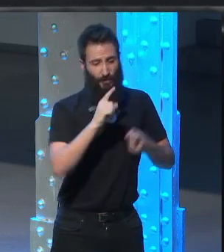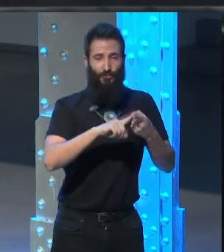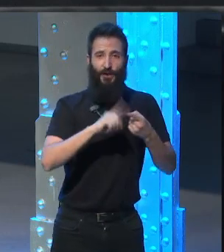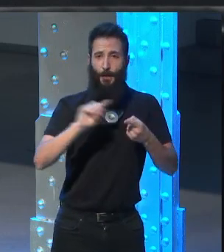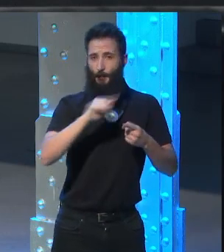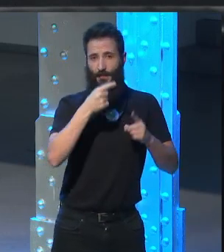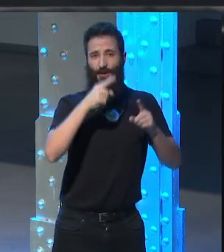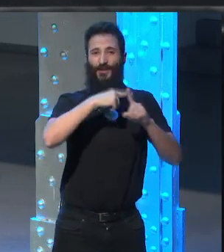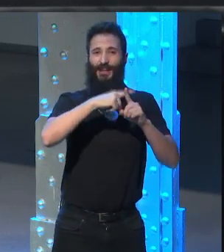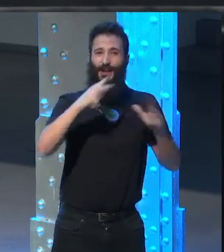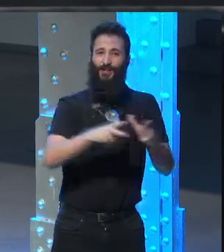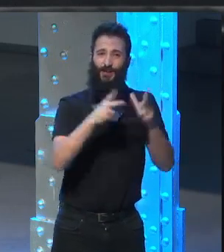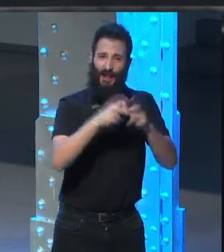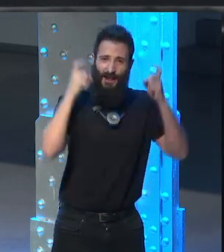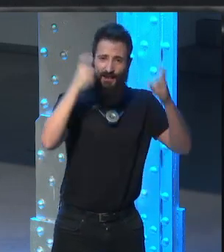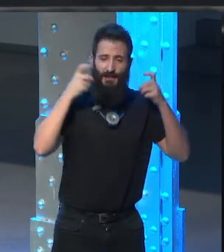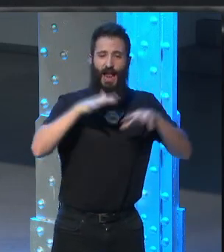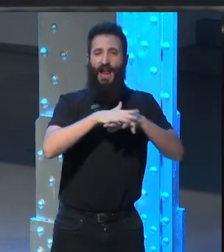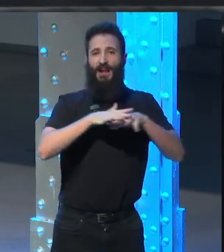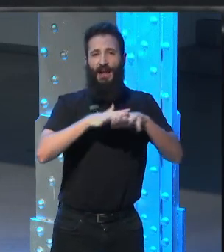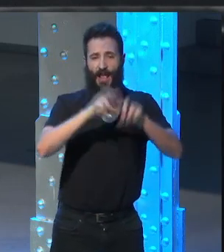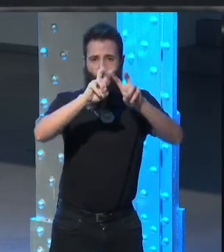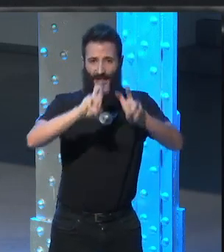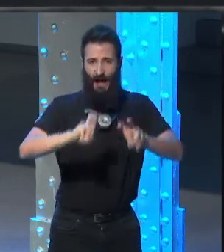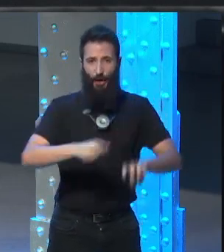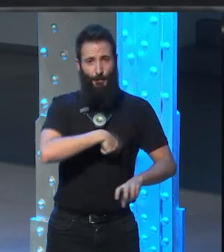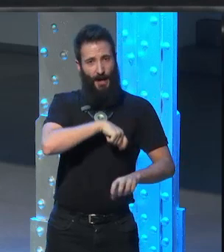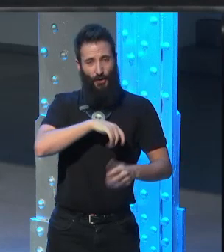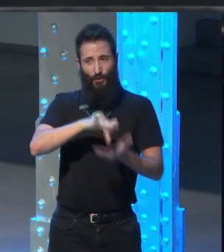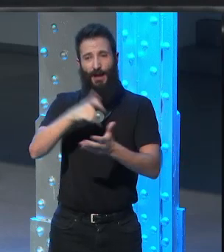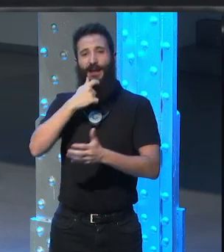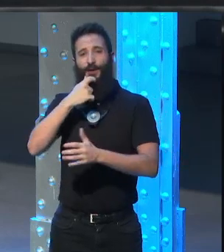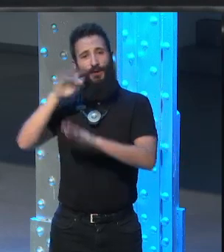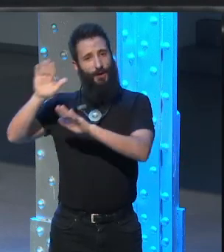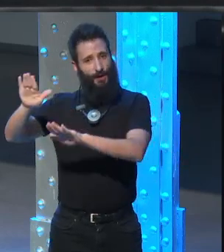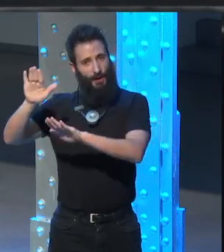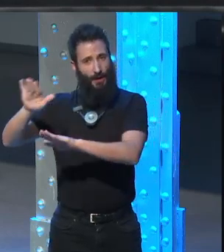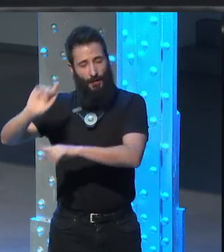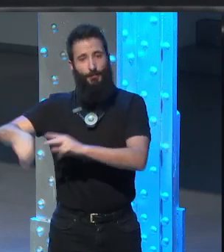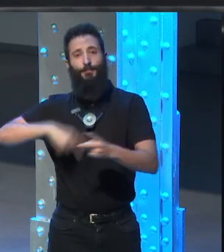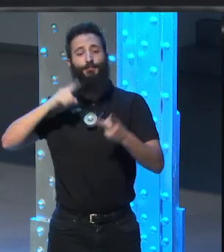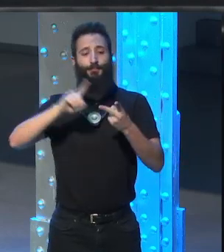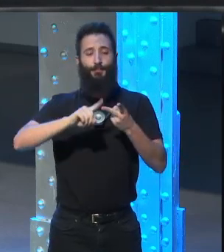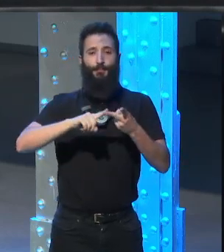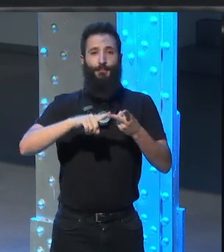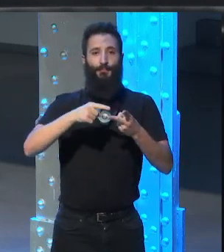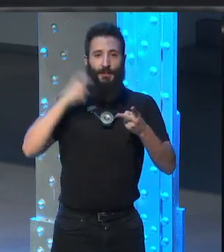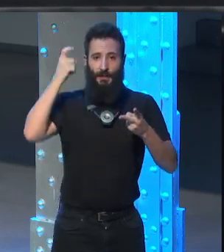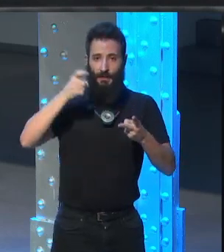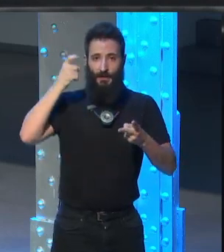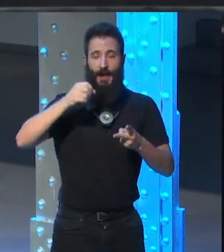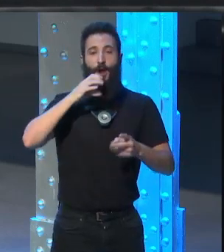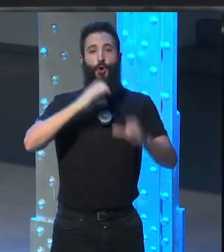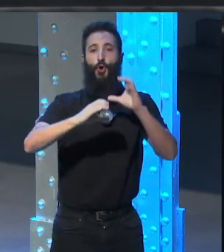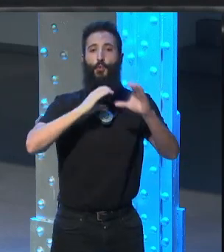social, establecer una red de investigadores españoles en el Reino Unido. Tiene también como misión promover la